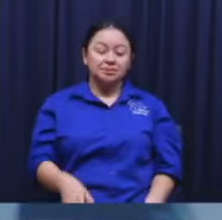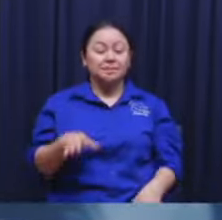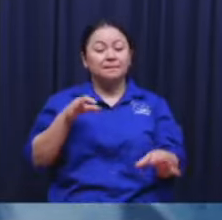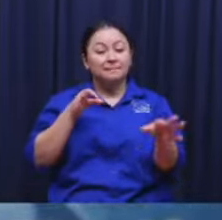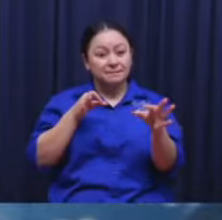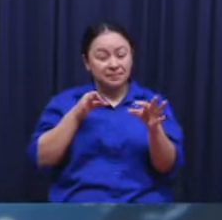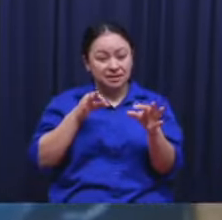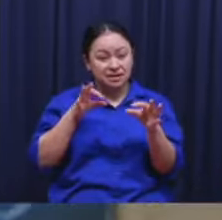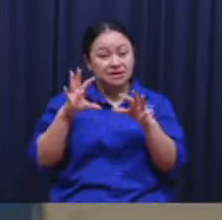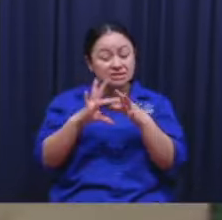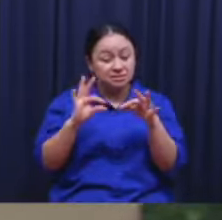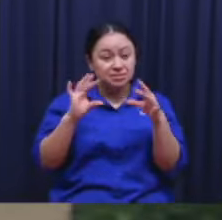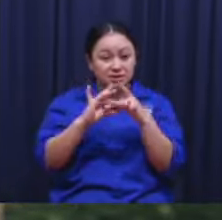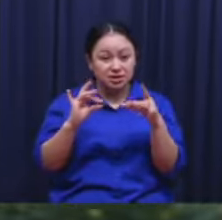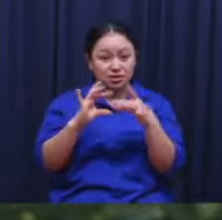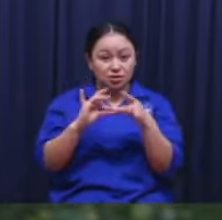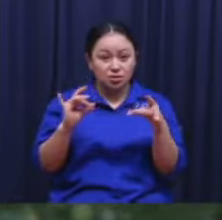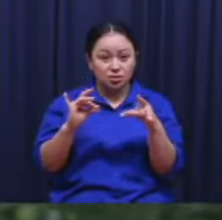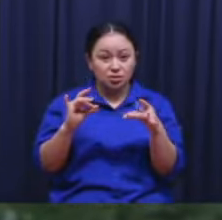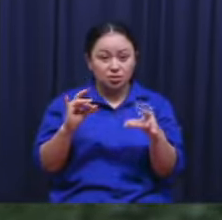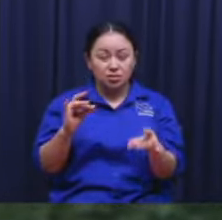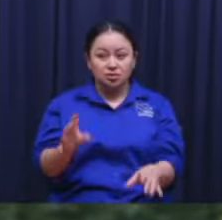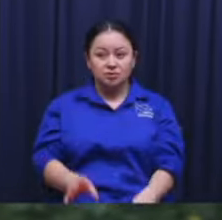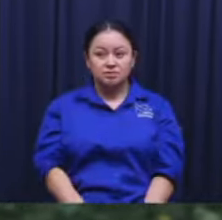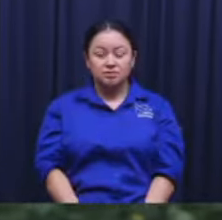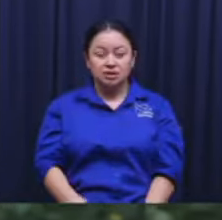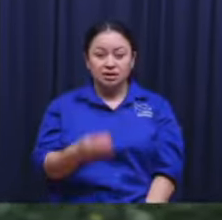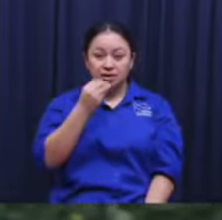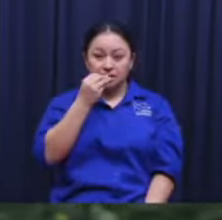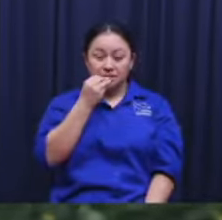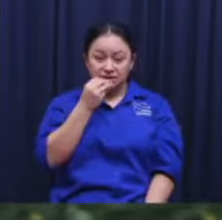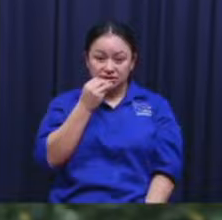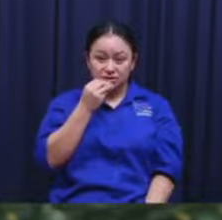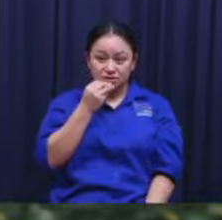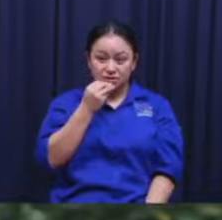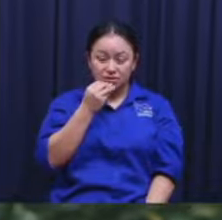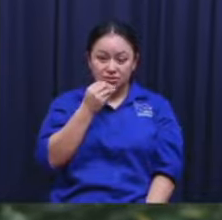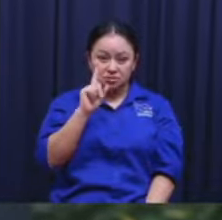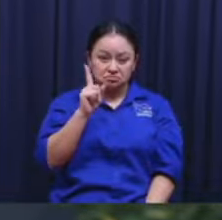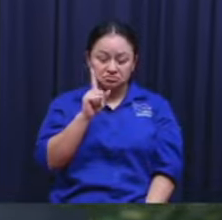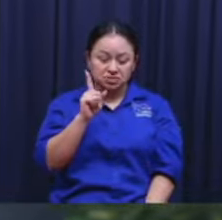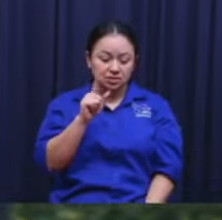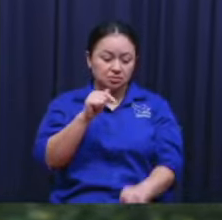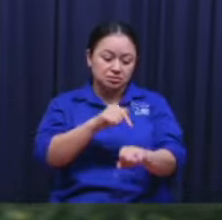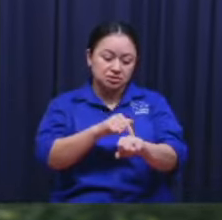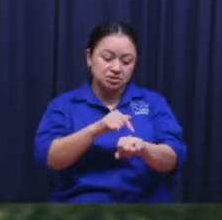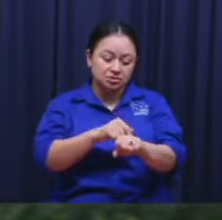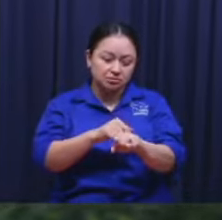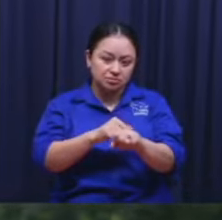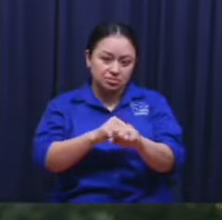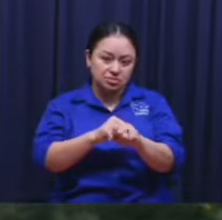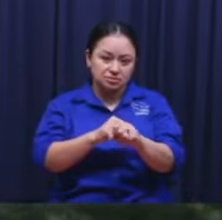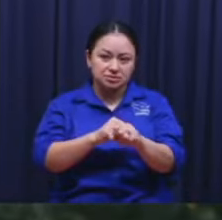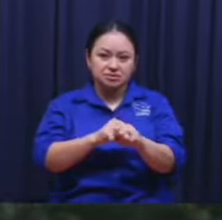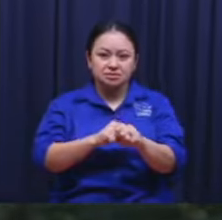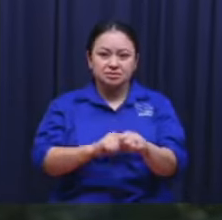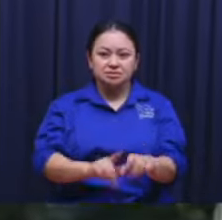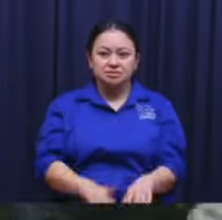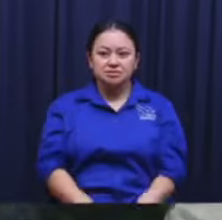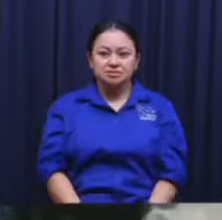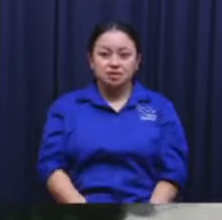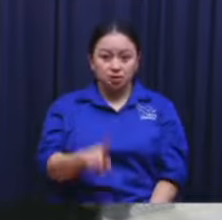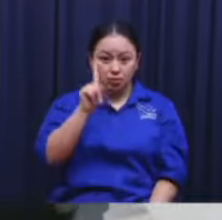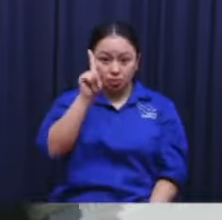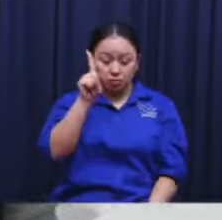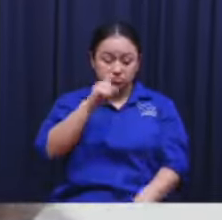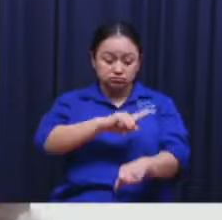que el alimento es combustible. Así que no nos daba mucho tiempo. En algunos entrenamientos, un minuto